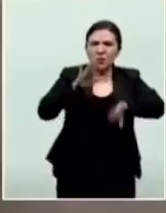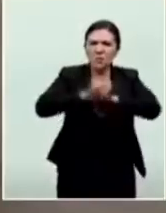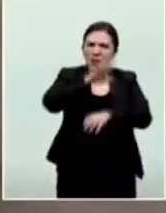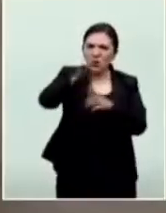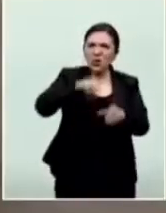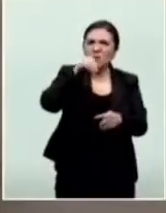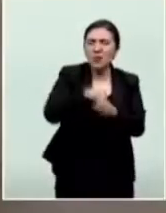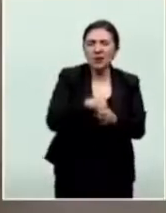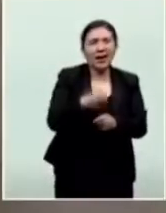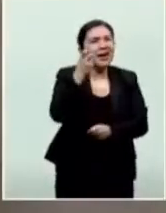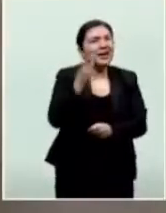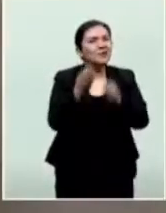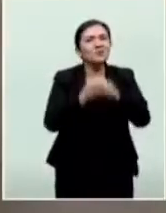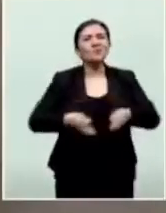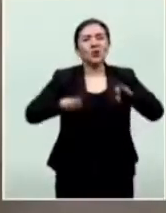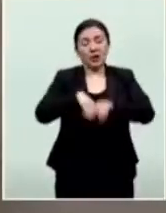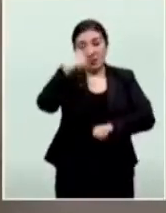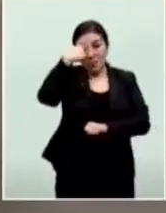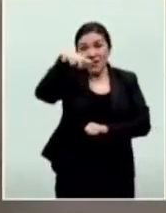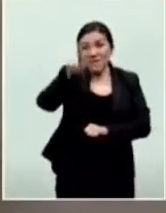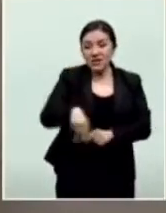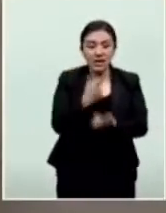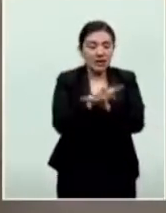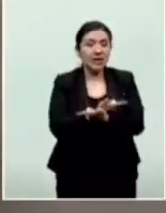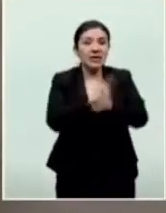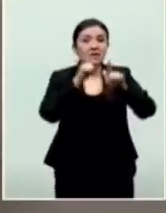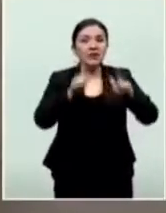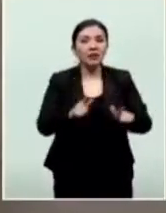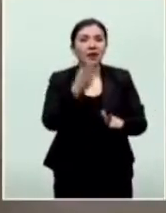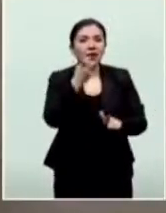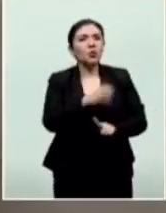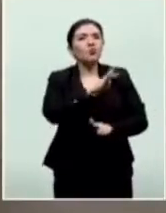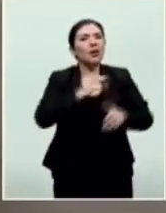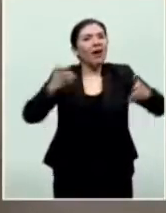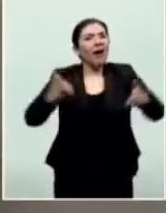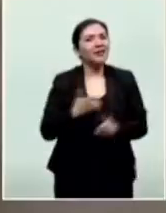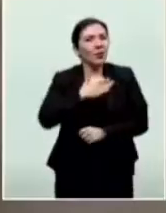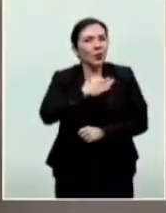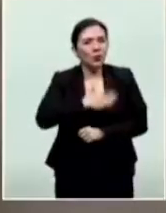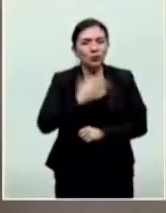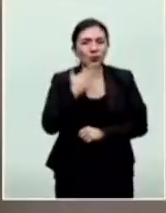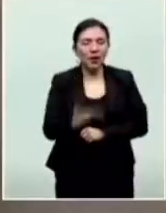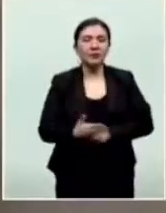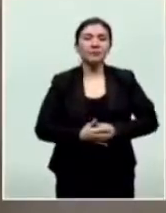es fundamental para que las libertades puedan ejercerse.